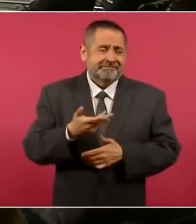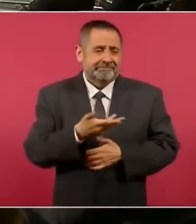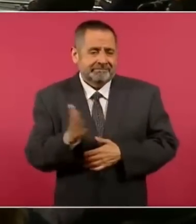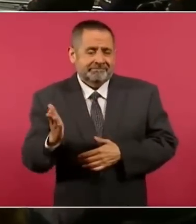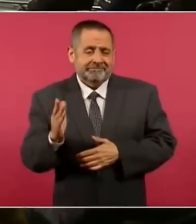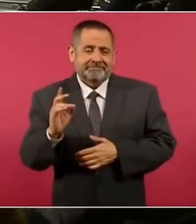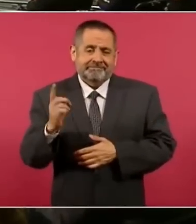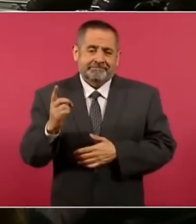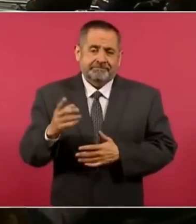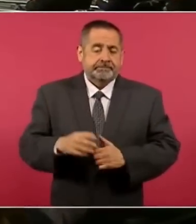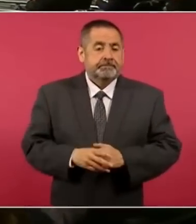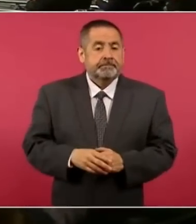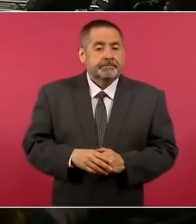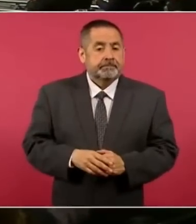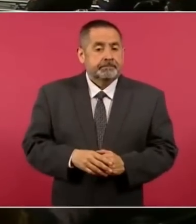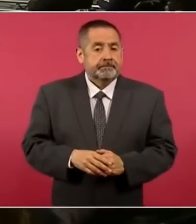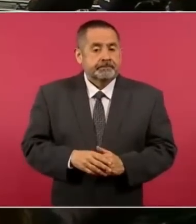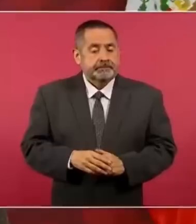En todo el año